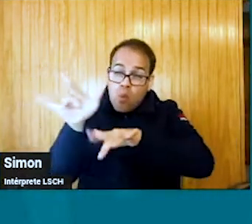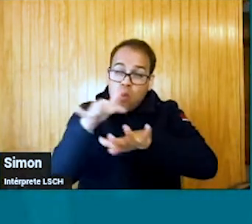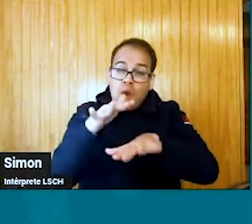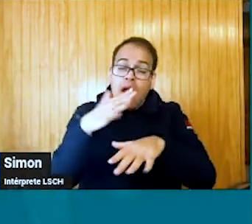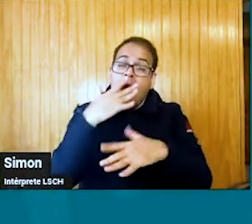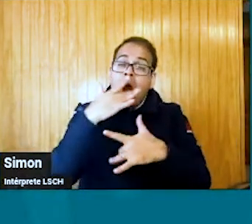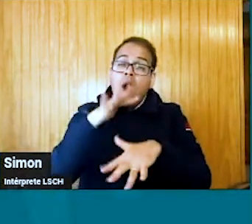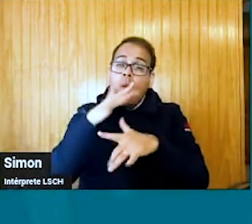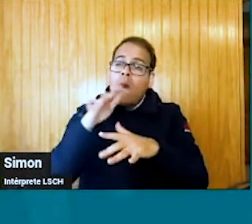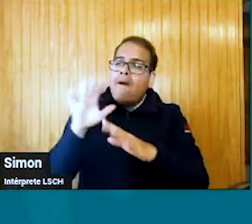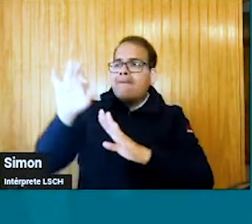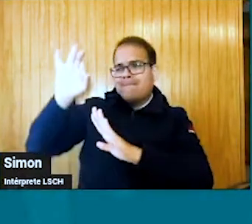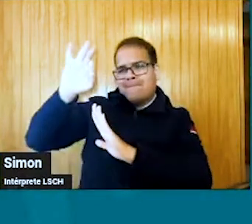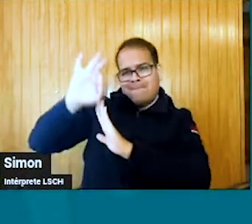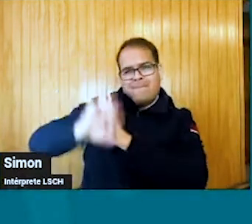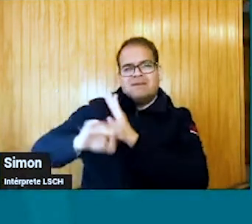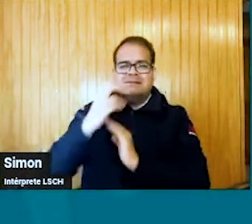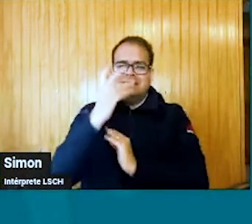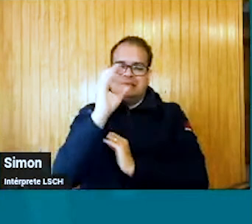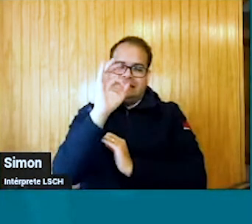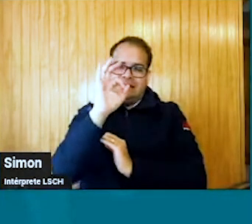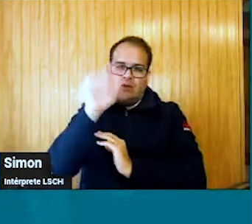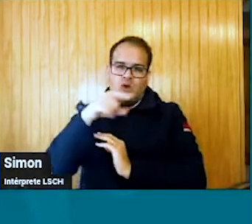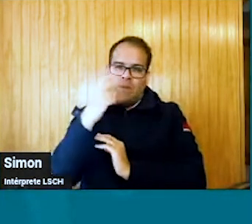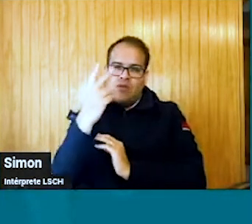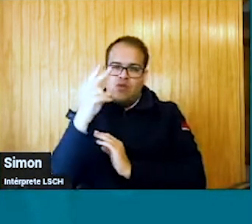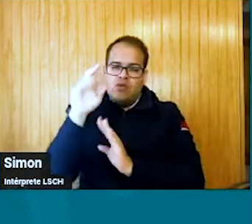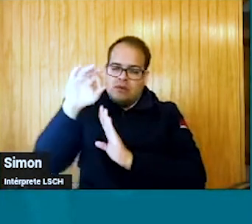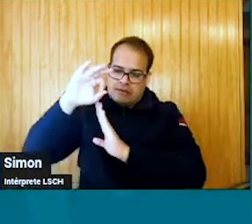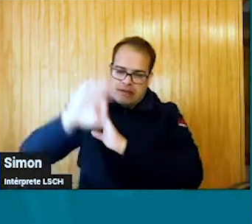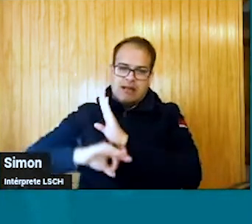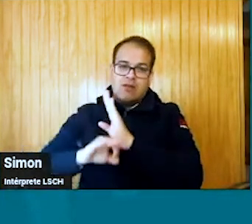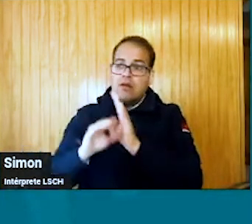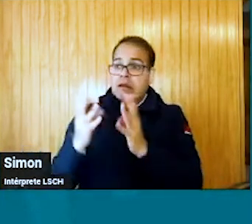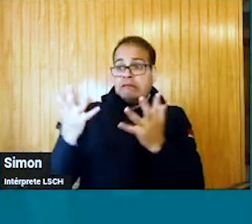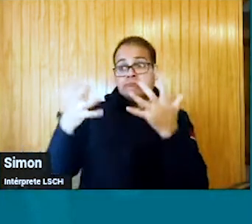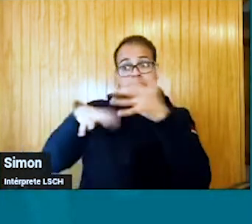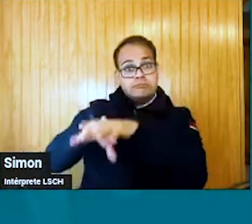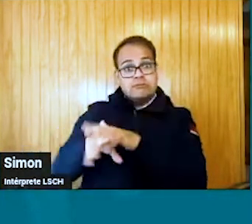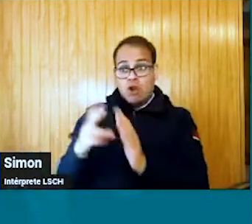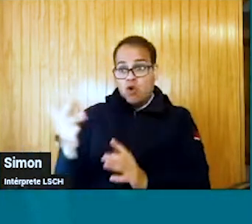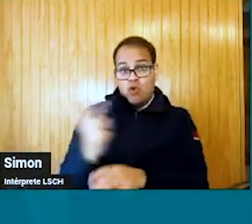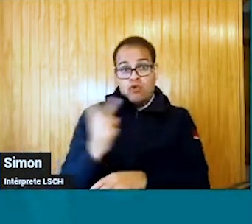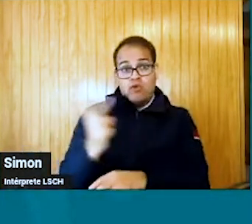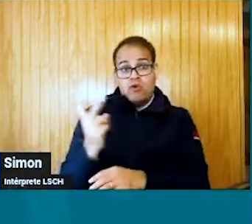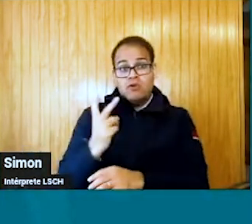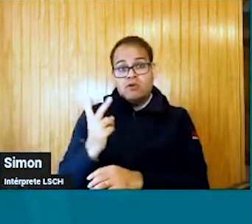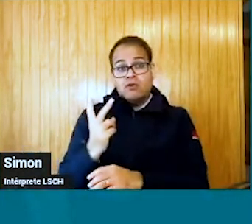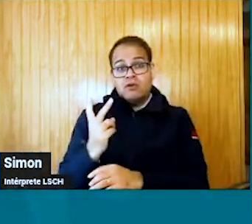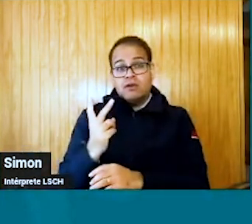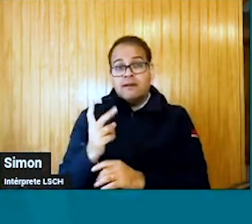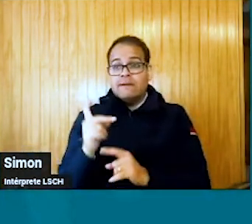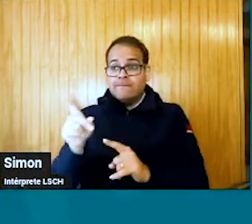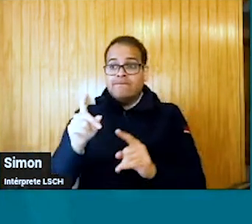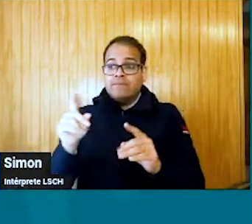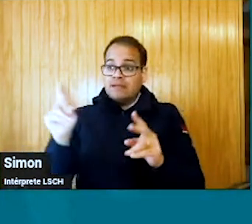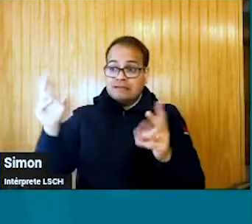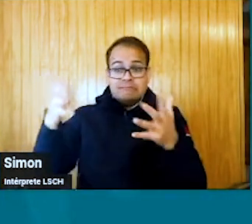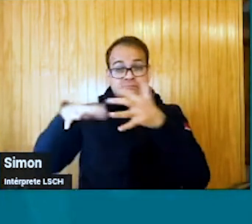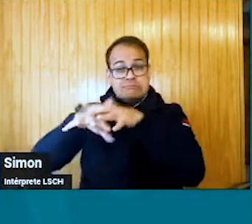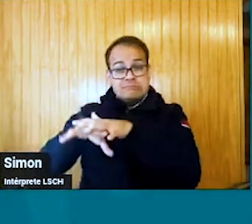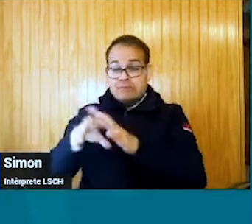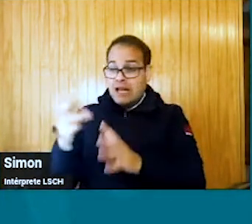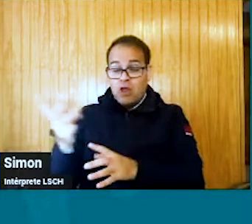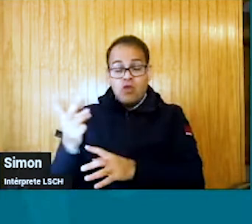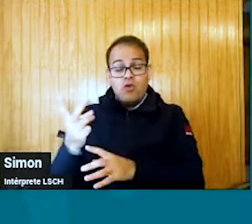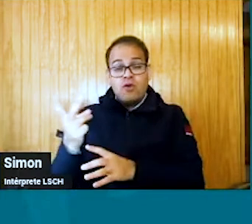0,1 grados por hora. Cuando estos dos puntos se juntan, la tasa de caída, punto rocío, cuando se